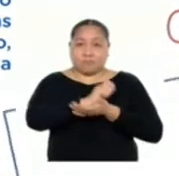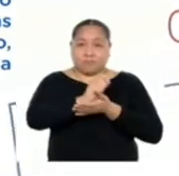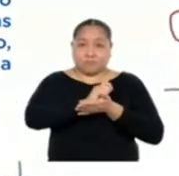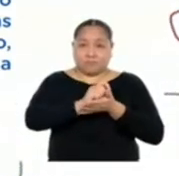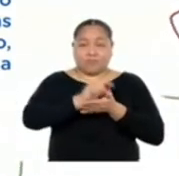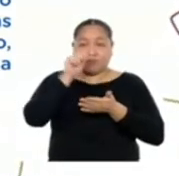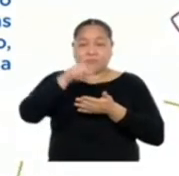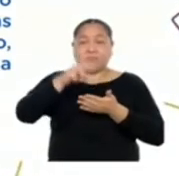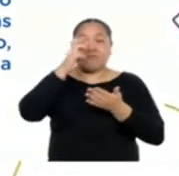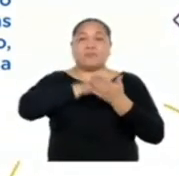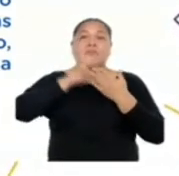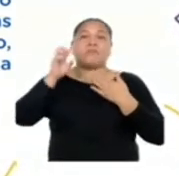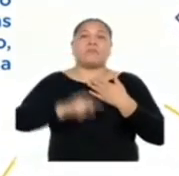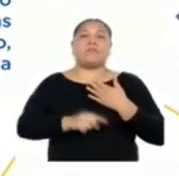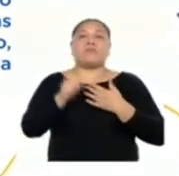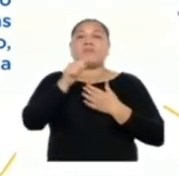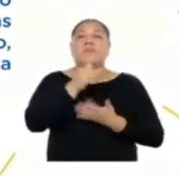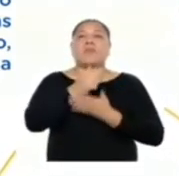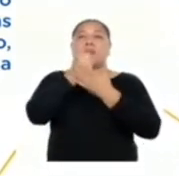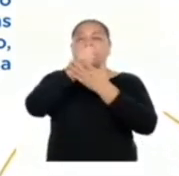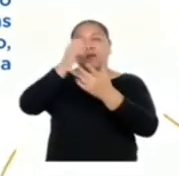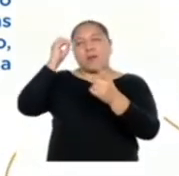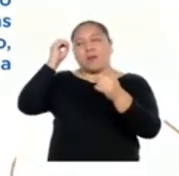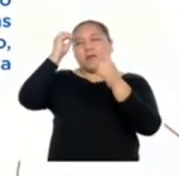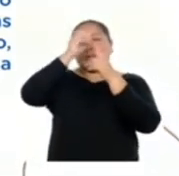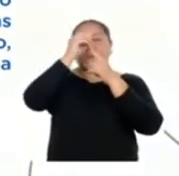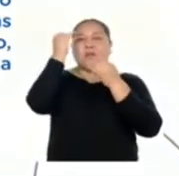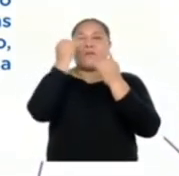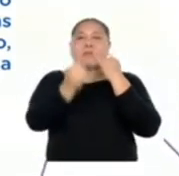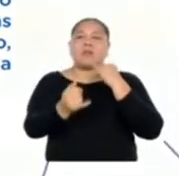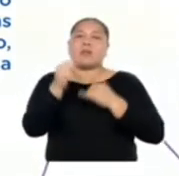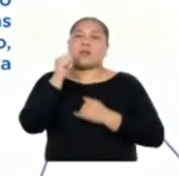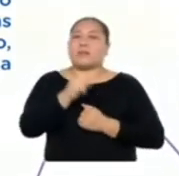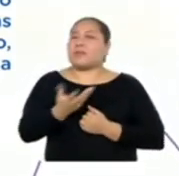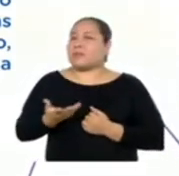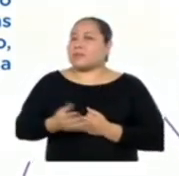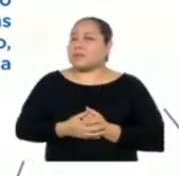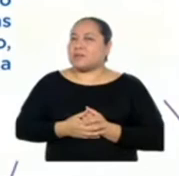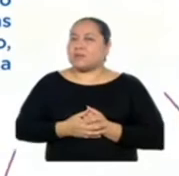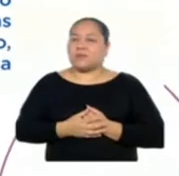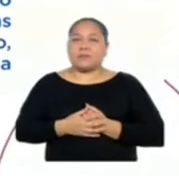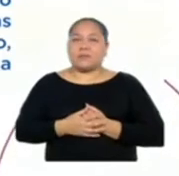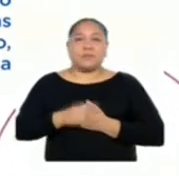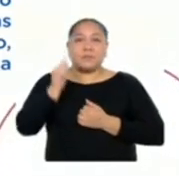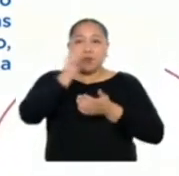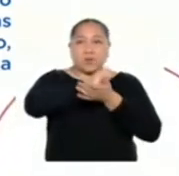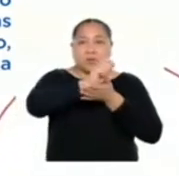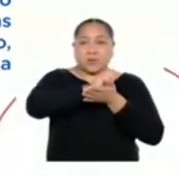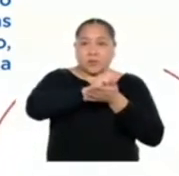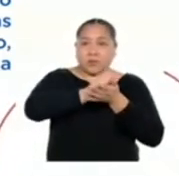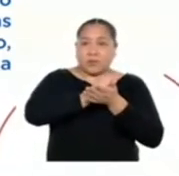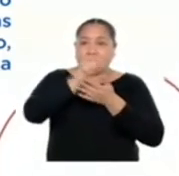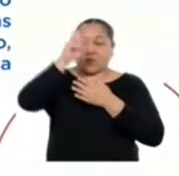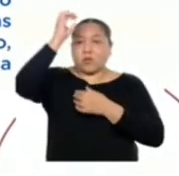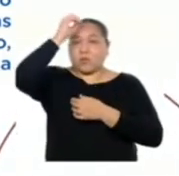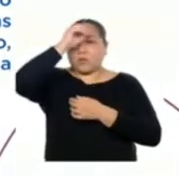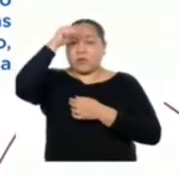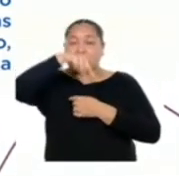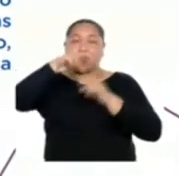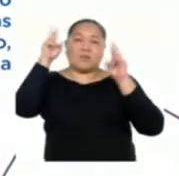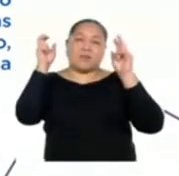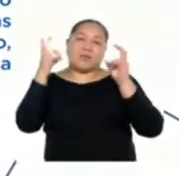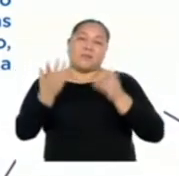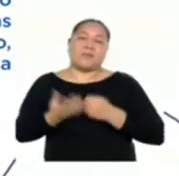de este programa debe ser un insumo para lograr el reto final. Y ese insumo será tu argumento escrito en el que opines sobre el tema.